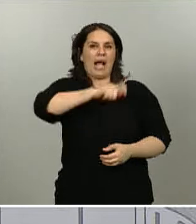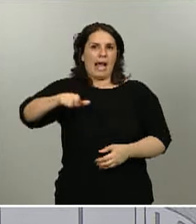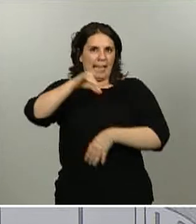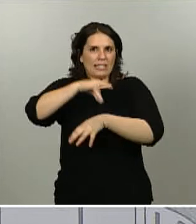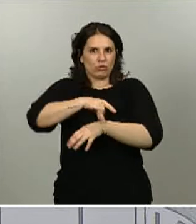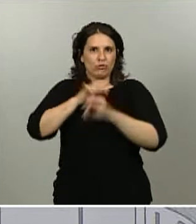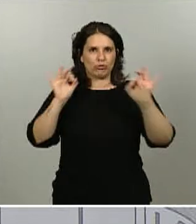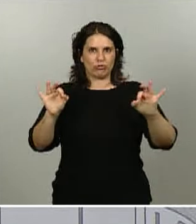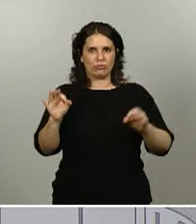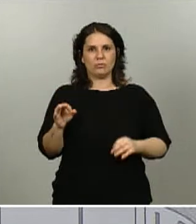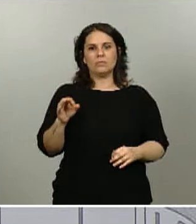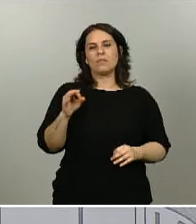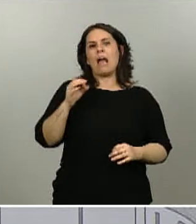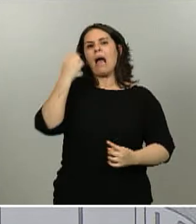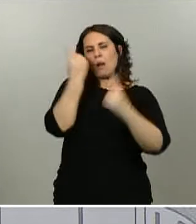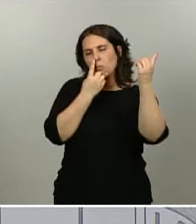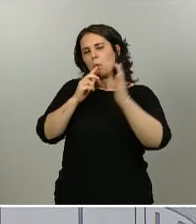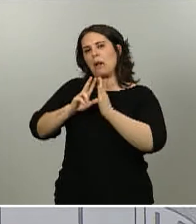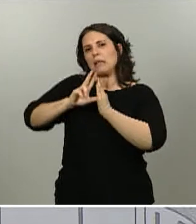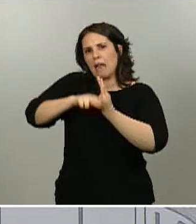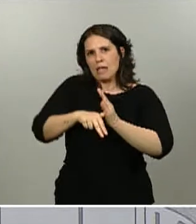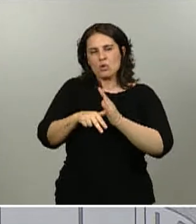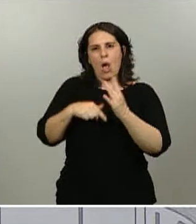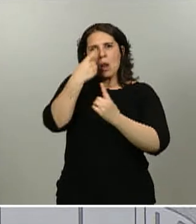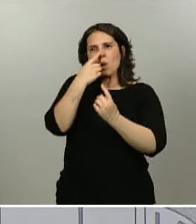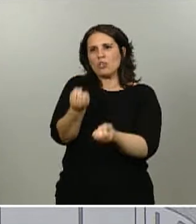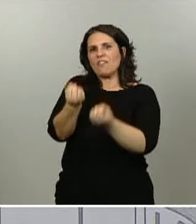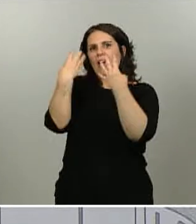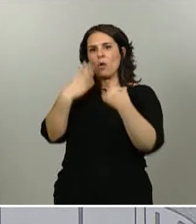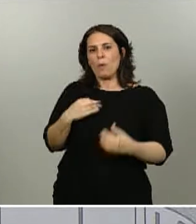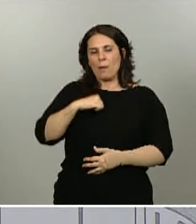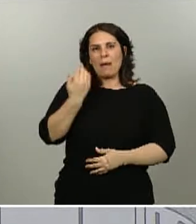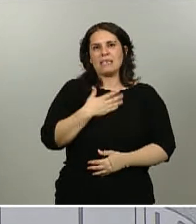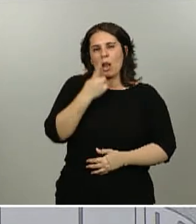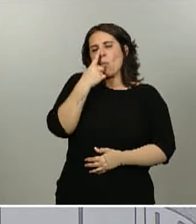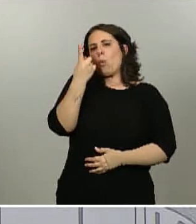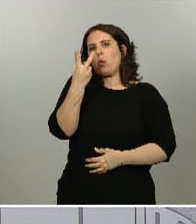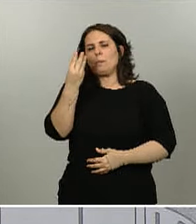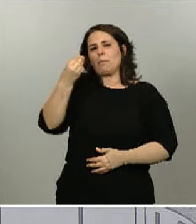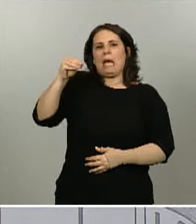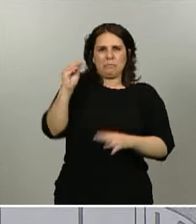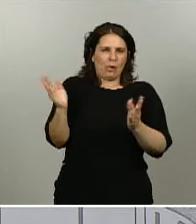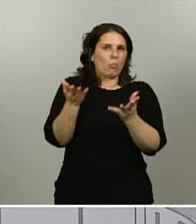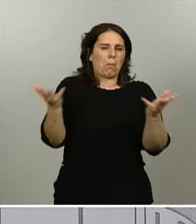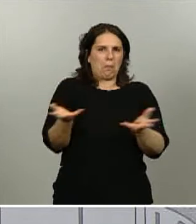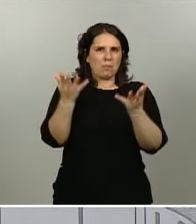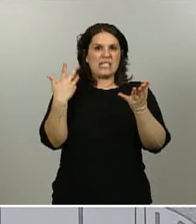pequeño retraso en alguna notificación que se pueda complementar mañana, pero las cifras de las que estamos hablando al tratarse de 7 días